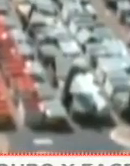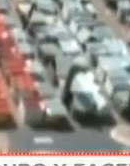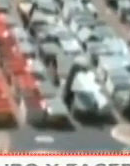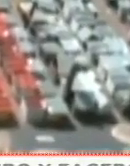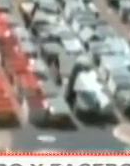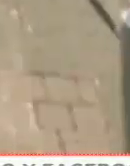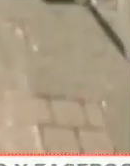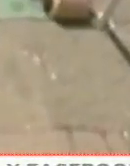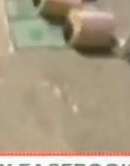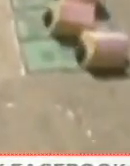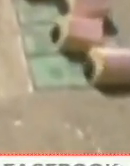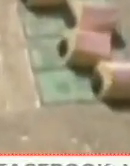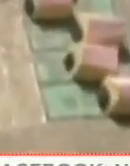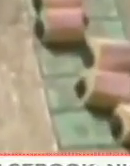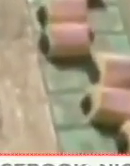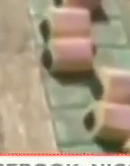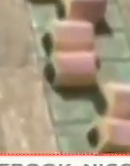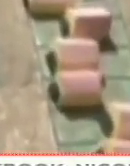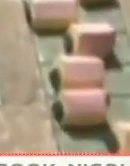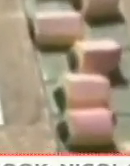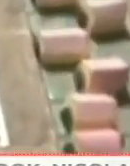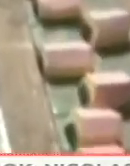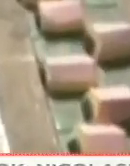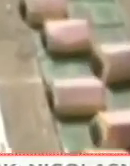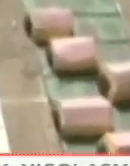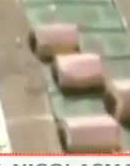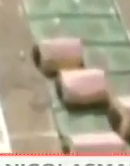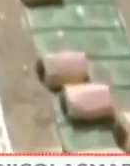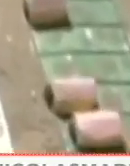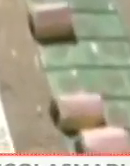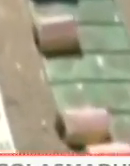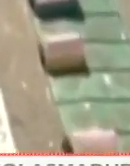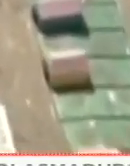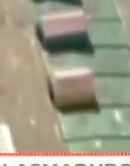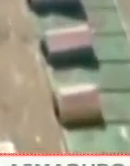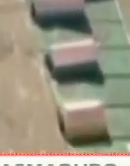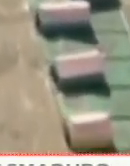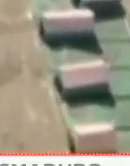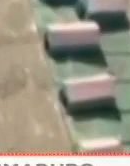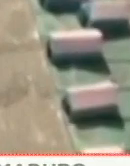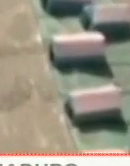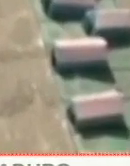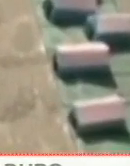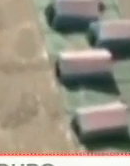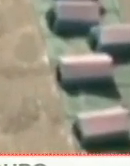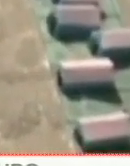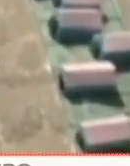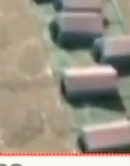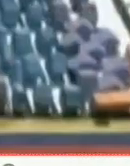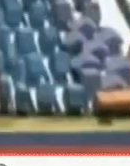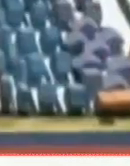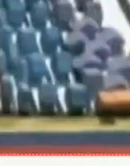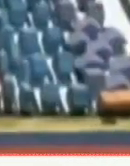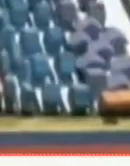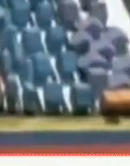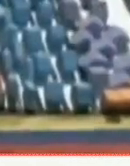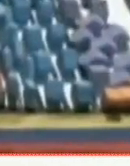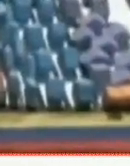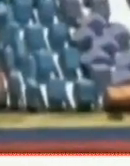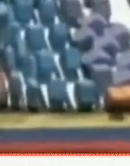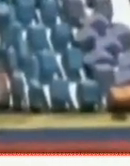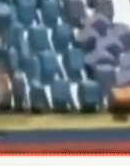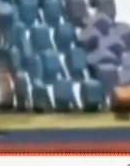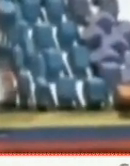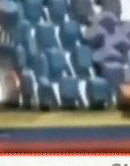alegría, lleno de pasión, en la calle, en el territorio, con el pueblo, de la mano del pueblo. Si algo tenemos que decir es que el movimiento Somos